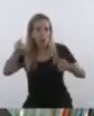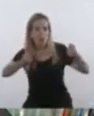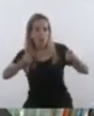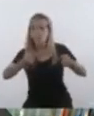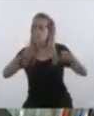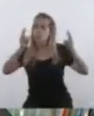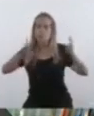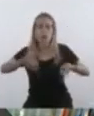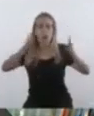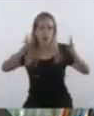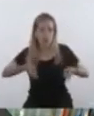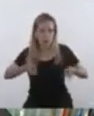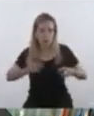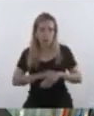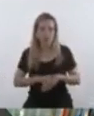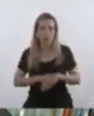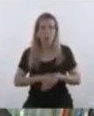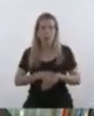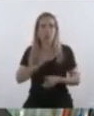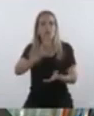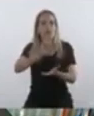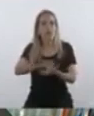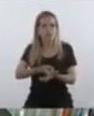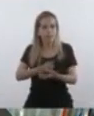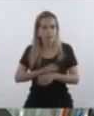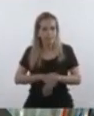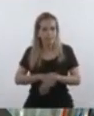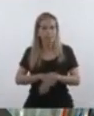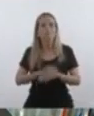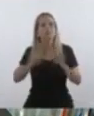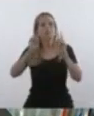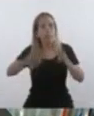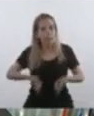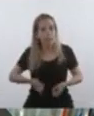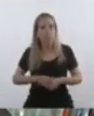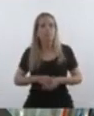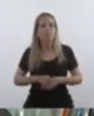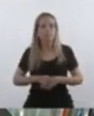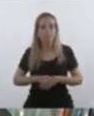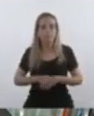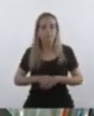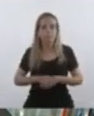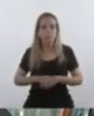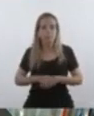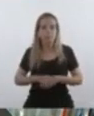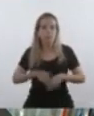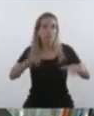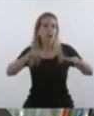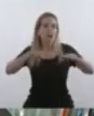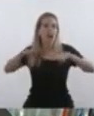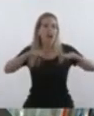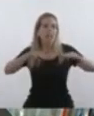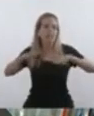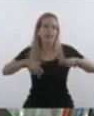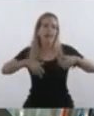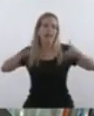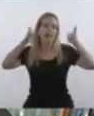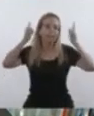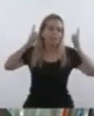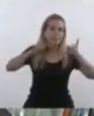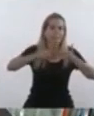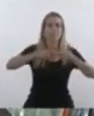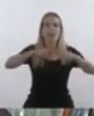He dispuesto que quedan suspendidas todas las actividades